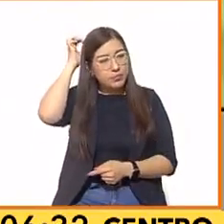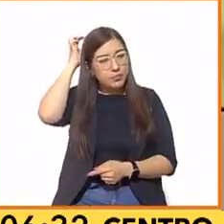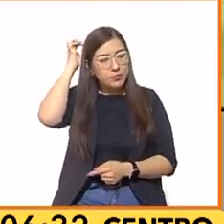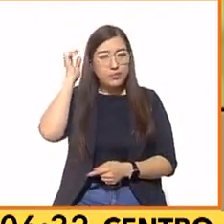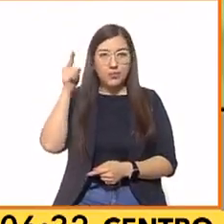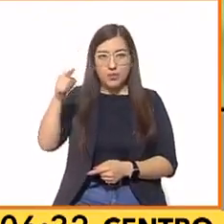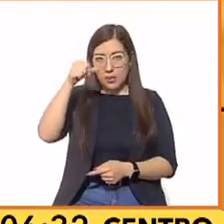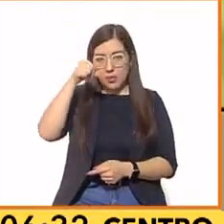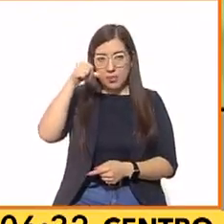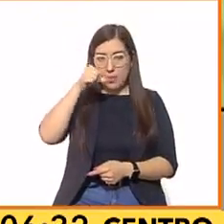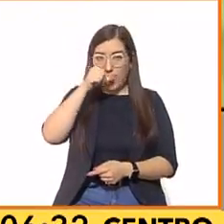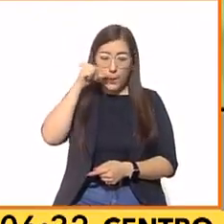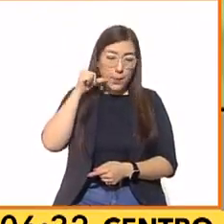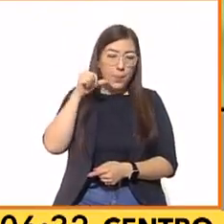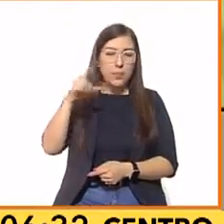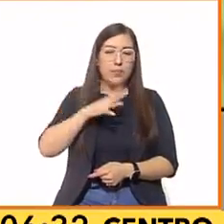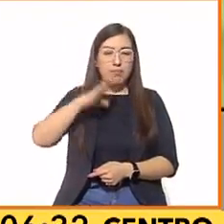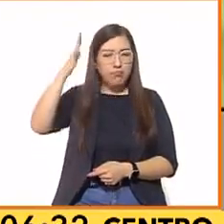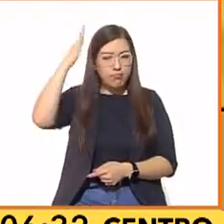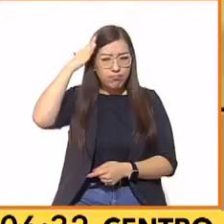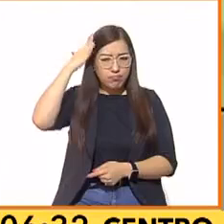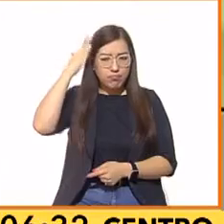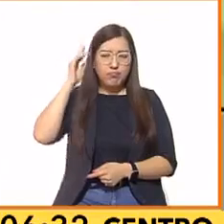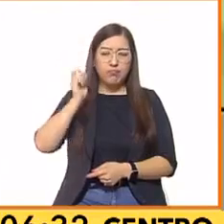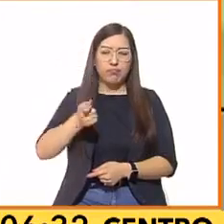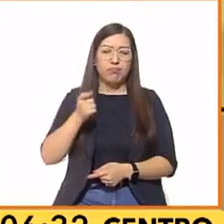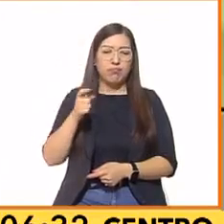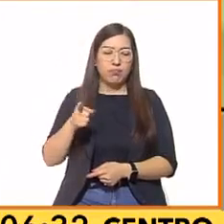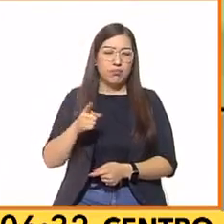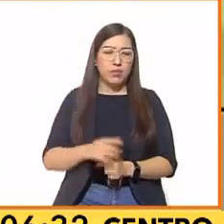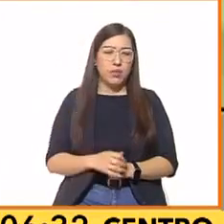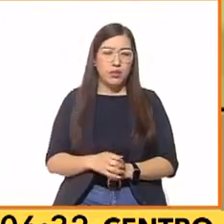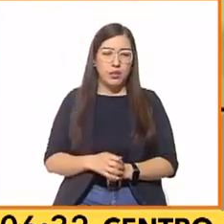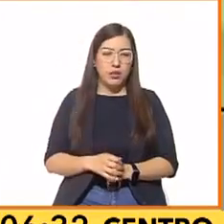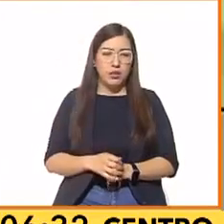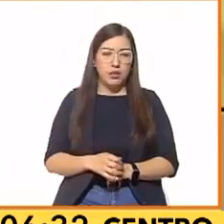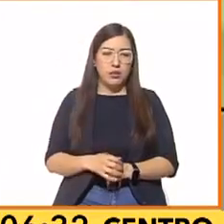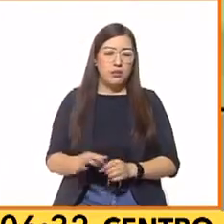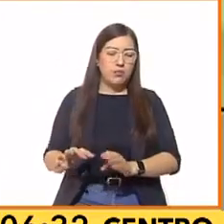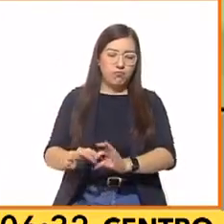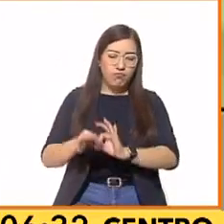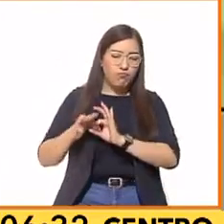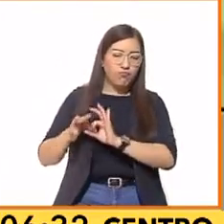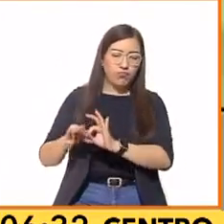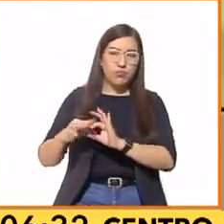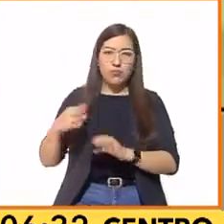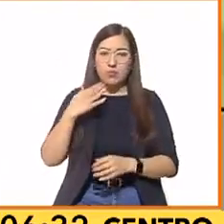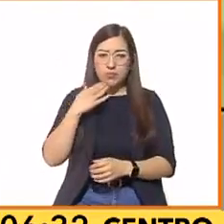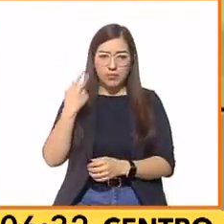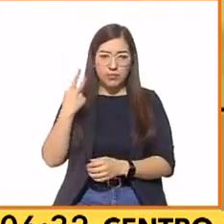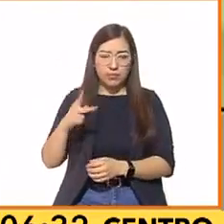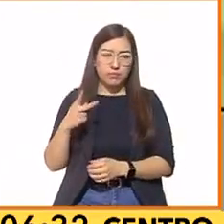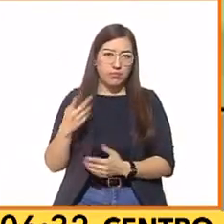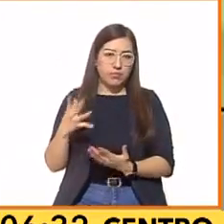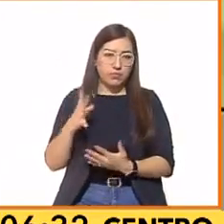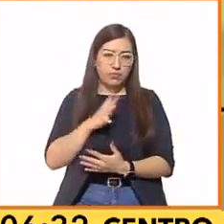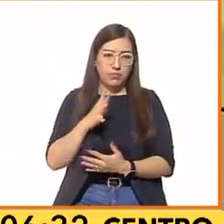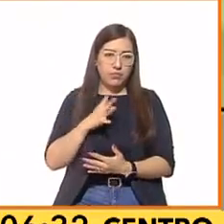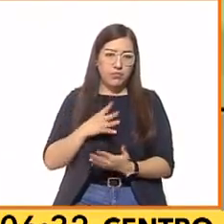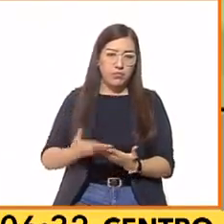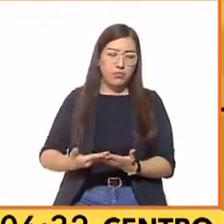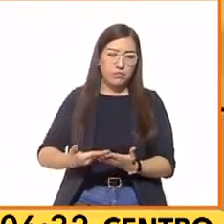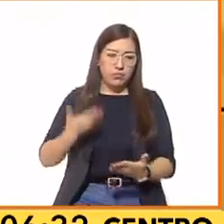generación excepcional que no solamente mantuvo la cohesión y la unidad nacional en